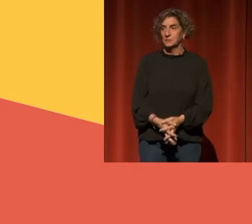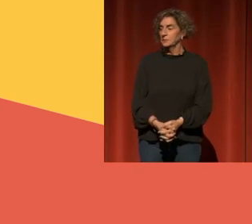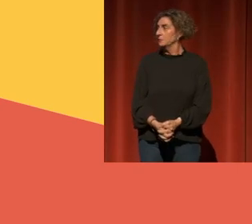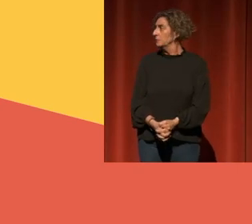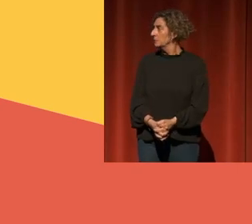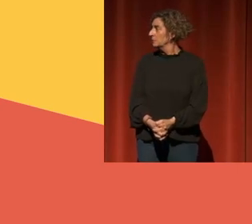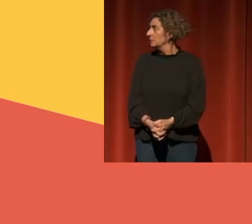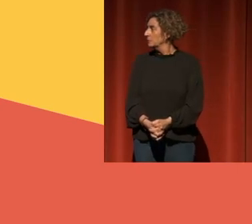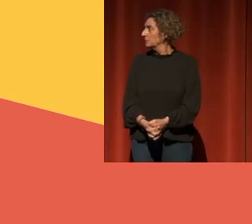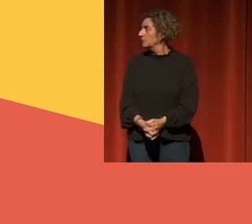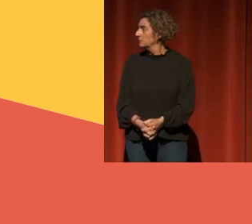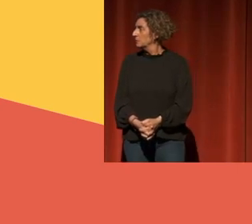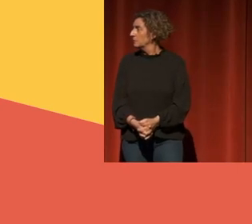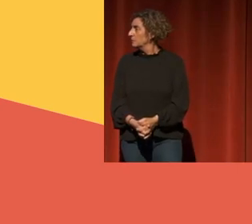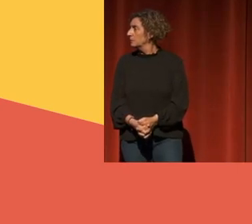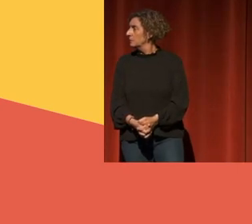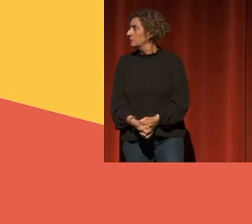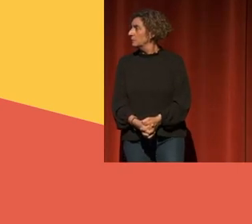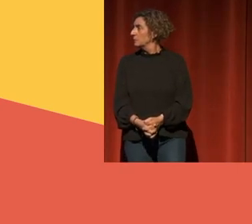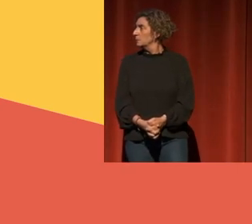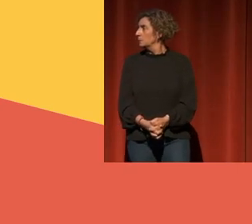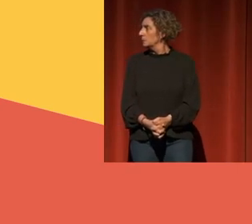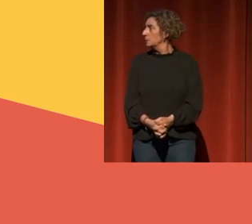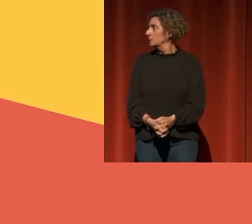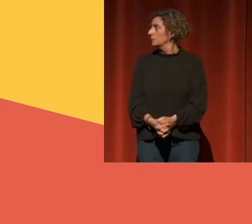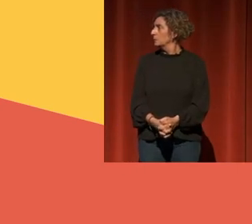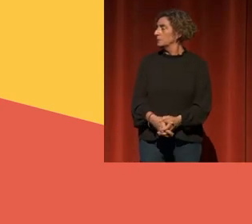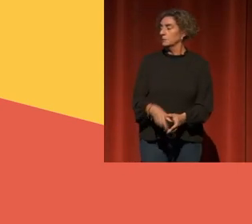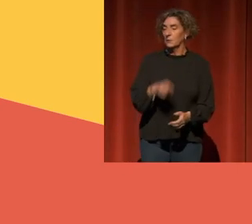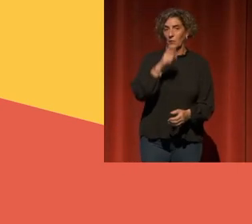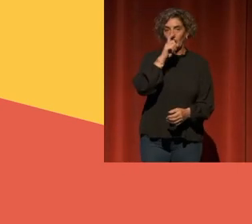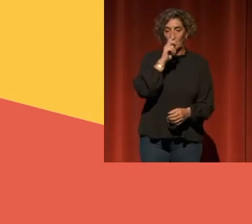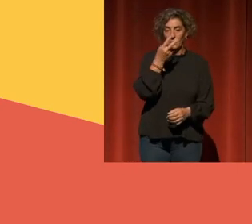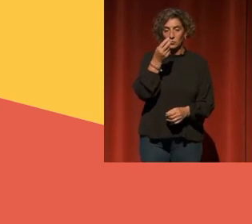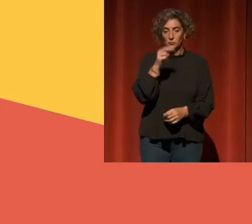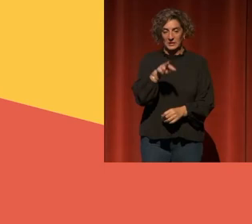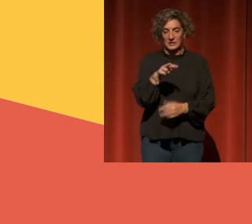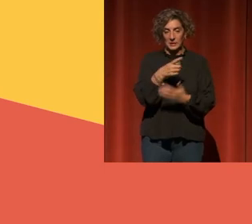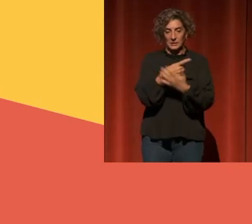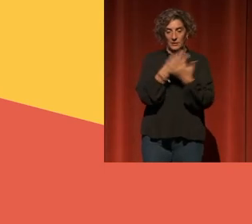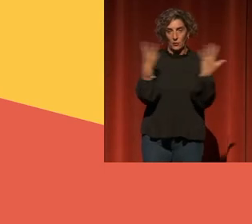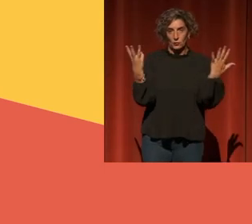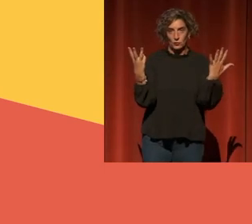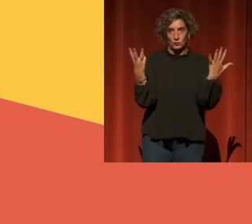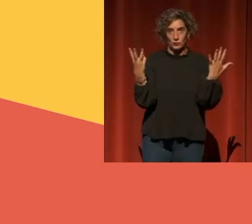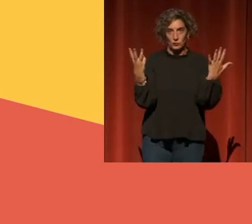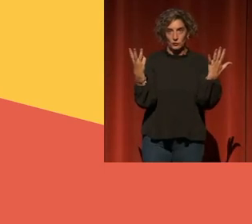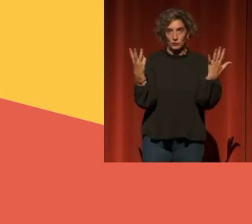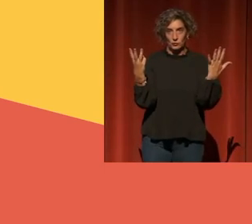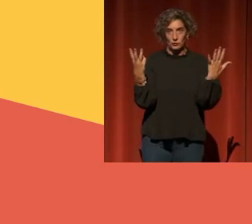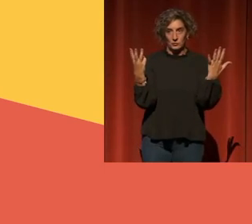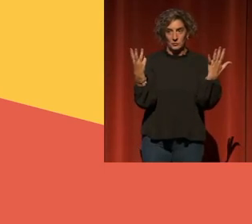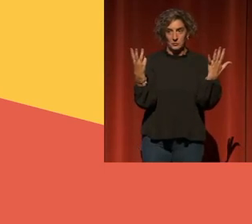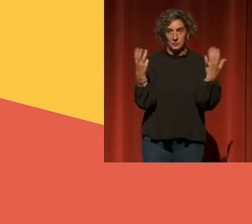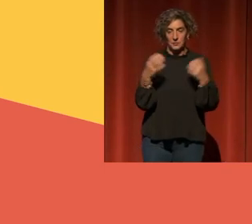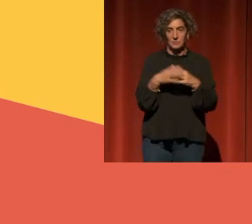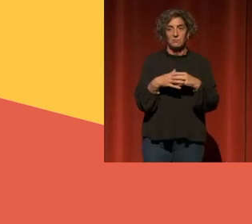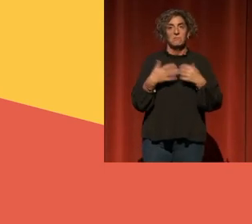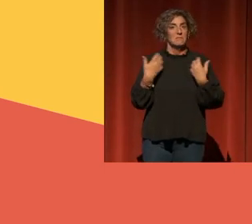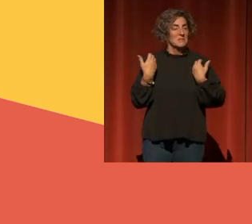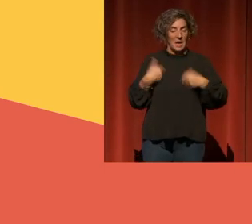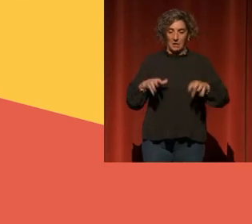Ah en el año 2018 eh se lanza ya se pone en